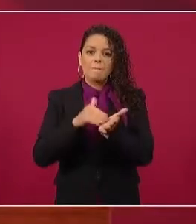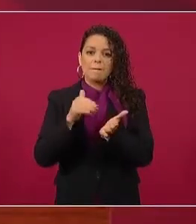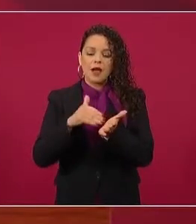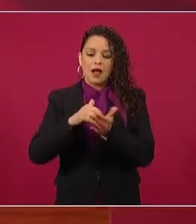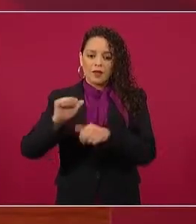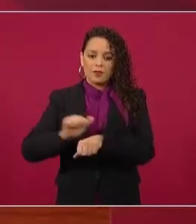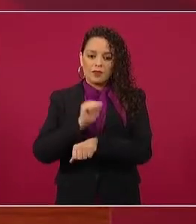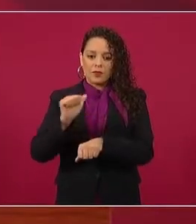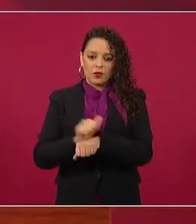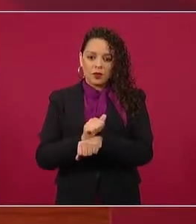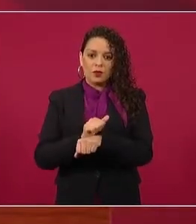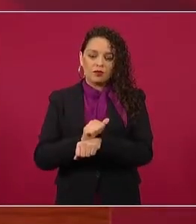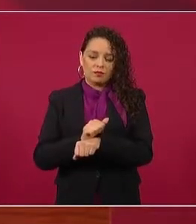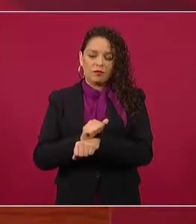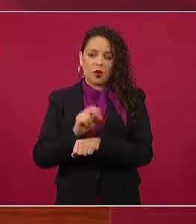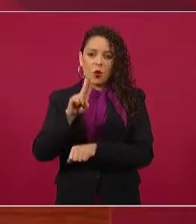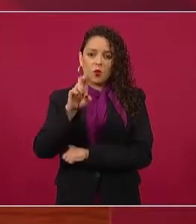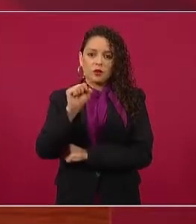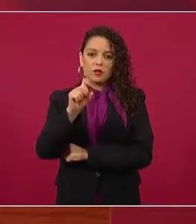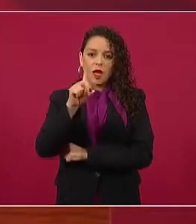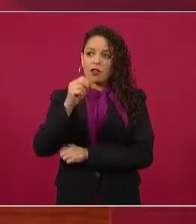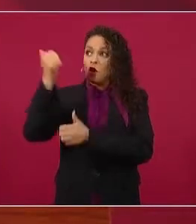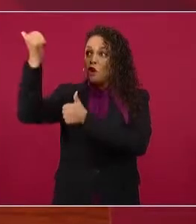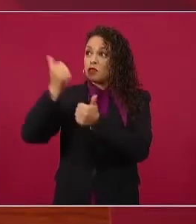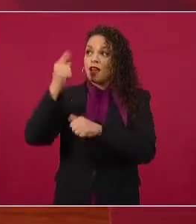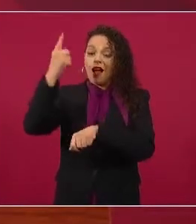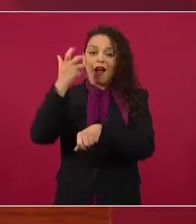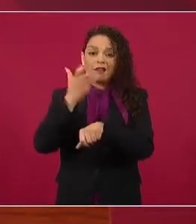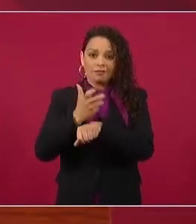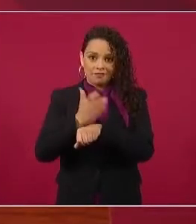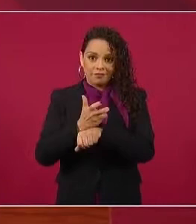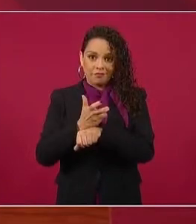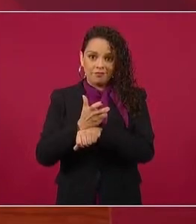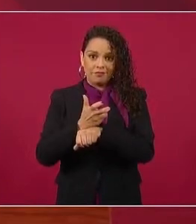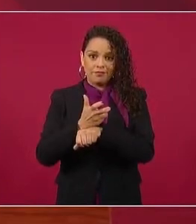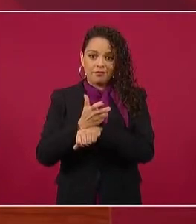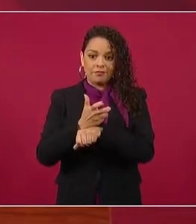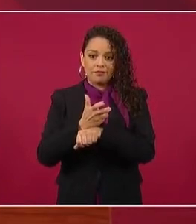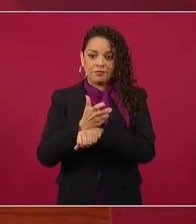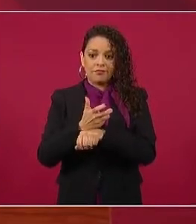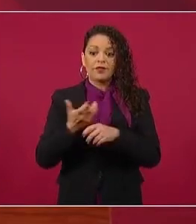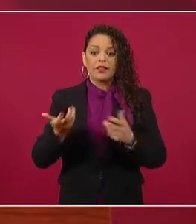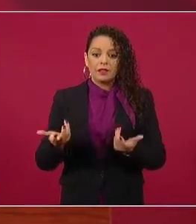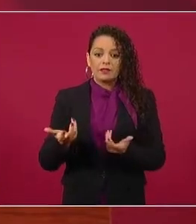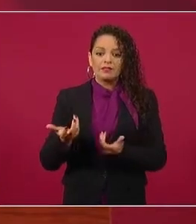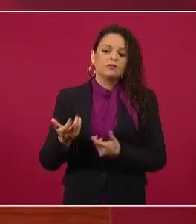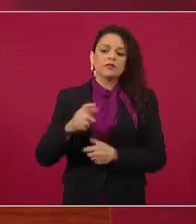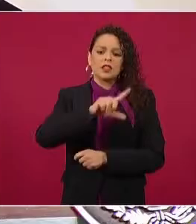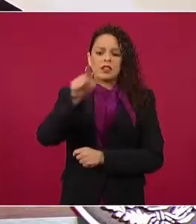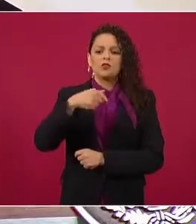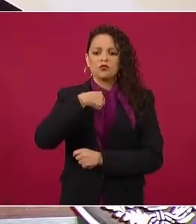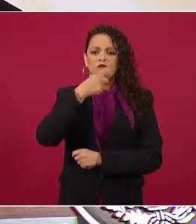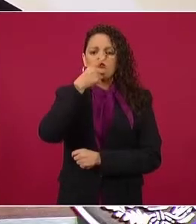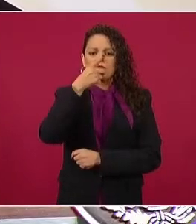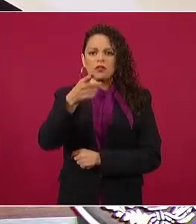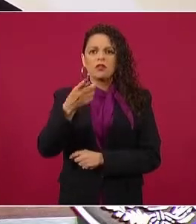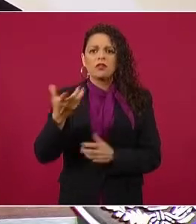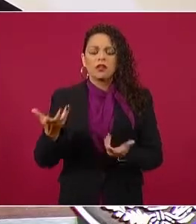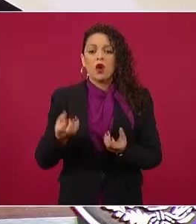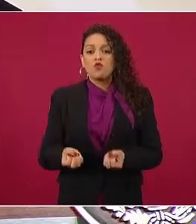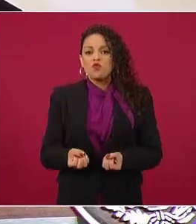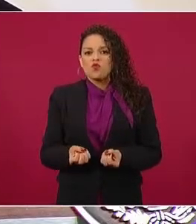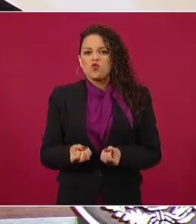de procedencia extranjera. En el transcurso del día les estaría dando los números, en qué